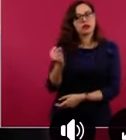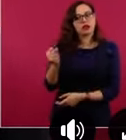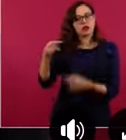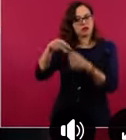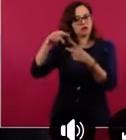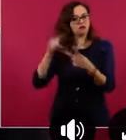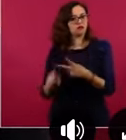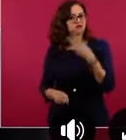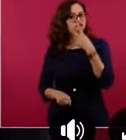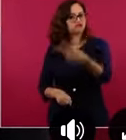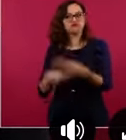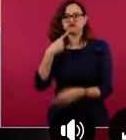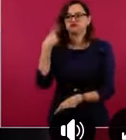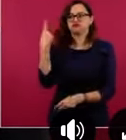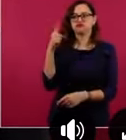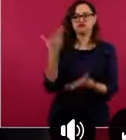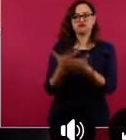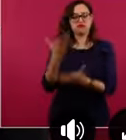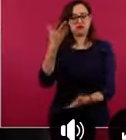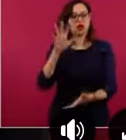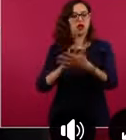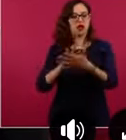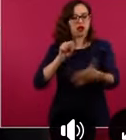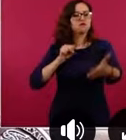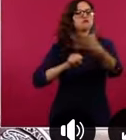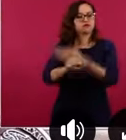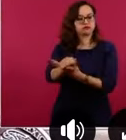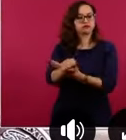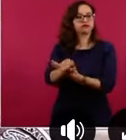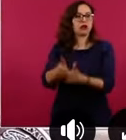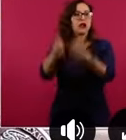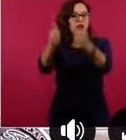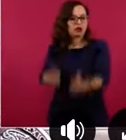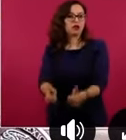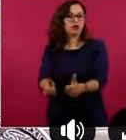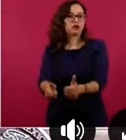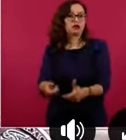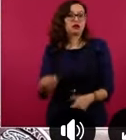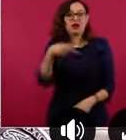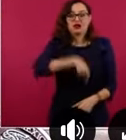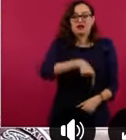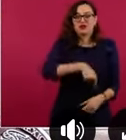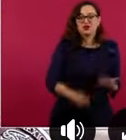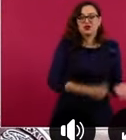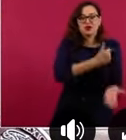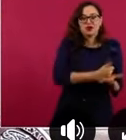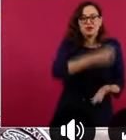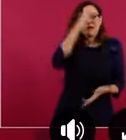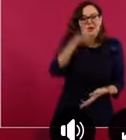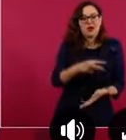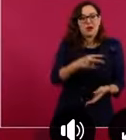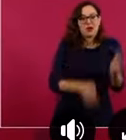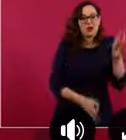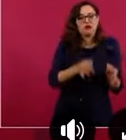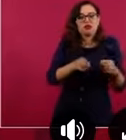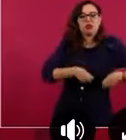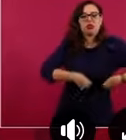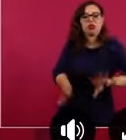readaptación social del altiplano, porque había ya esos mandamientos, pero en otro caso hubiera